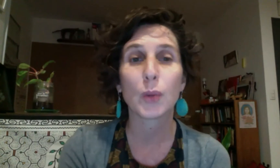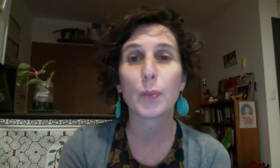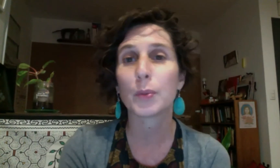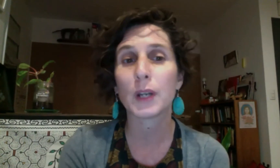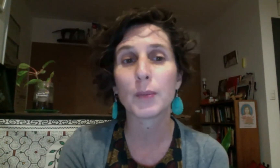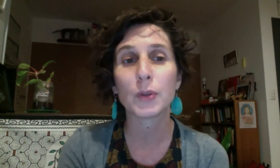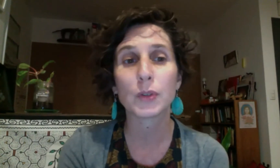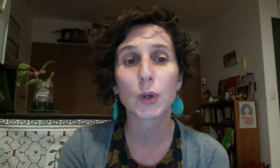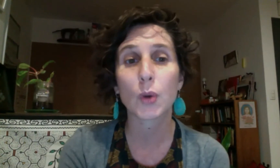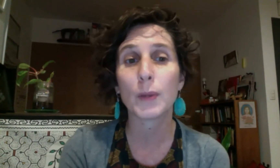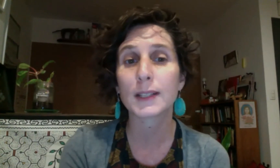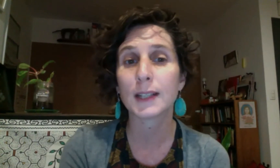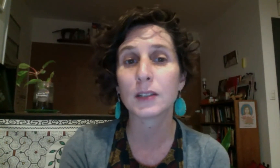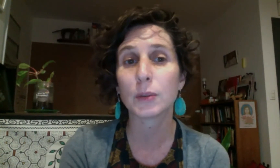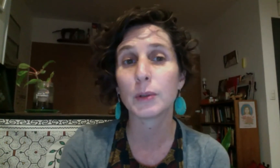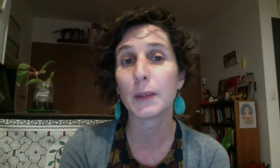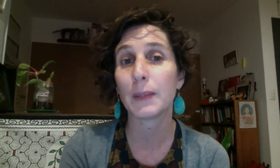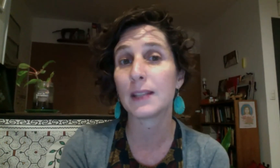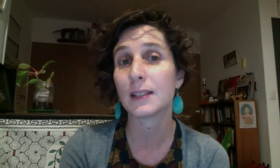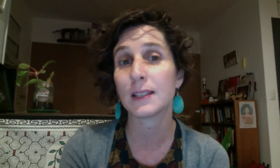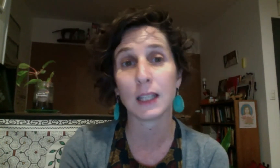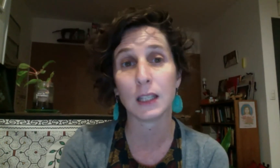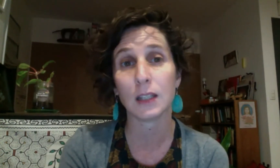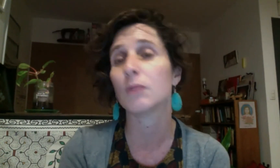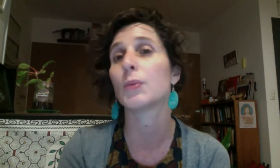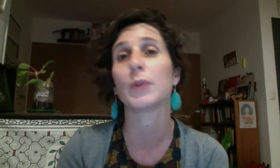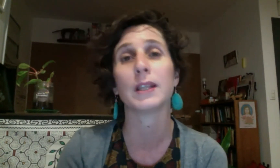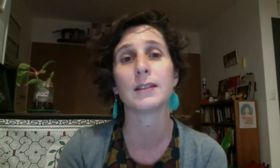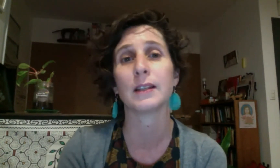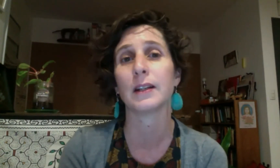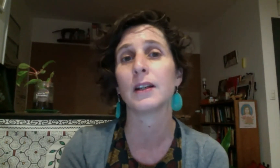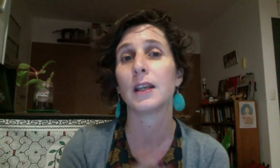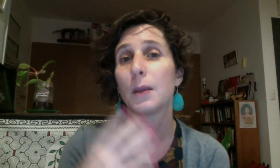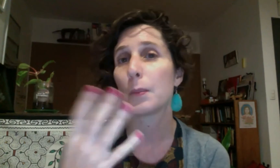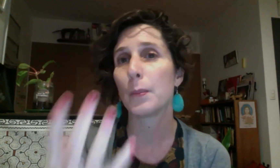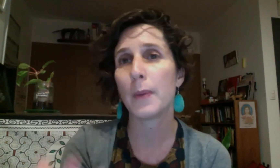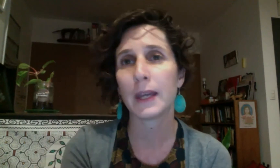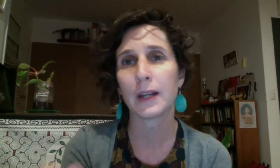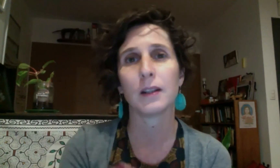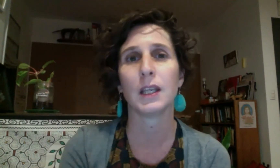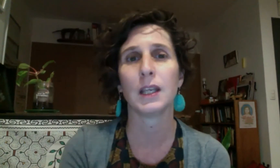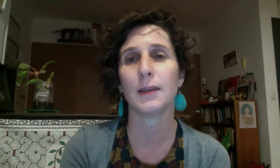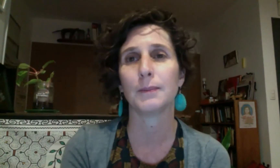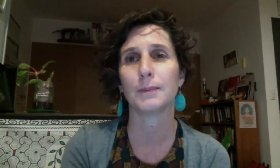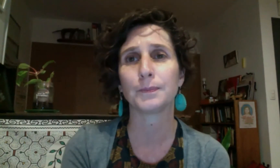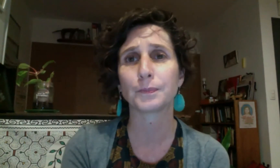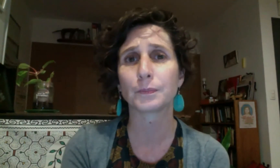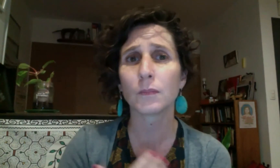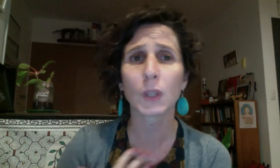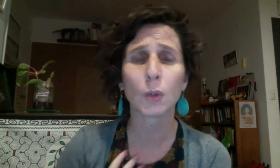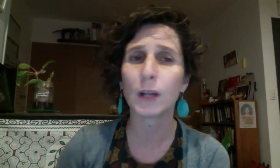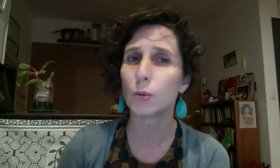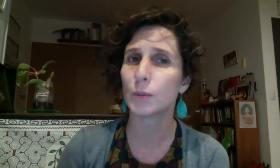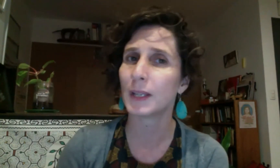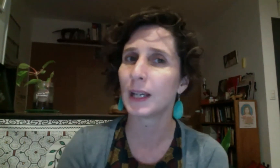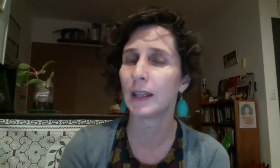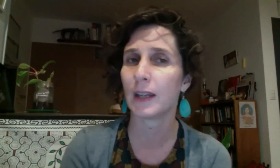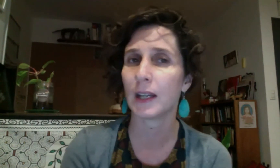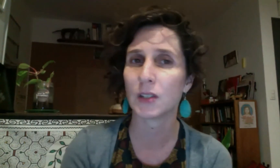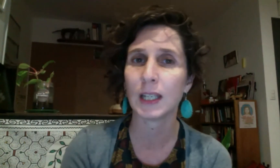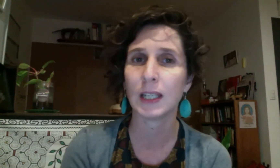nos proponemos conversar sobre una experiencia estética, como puede ser ver una